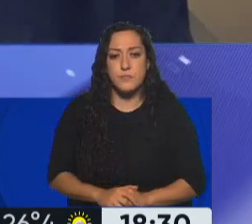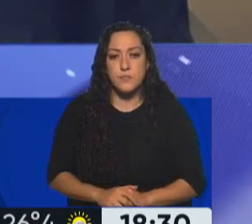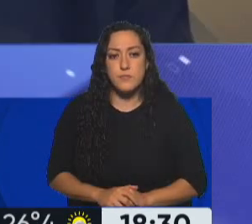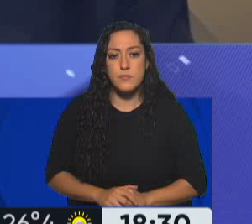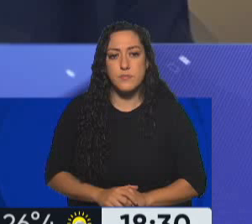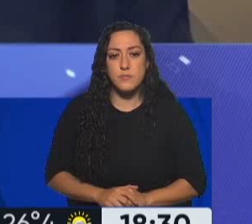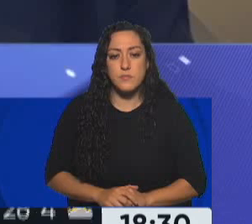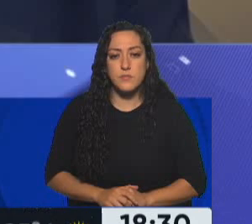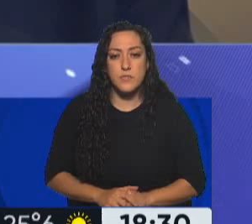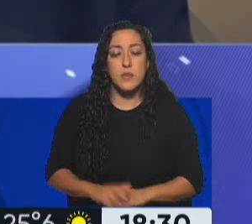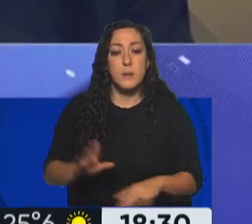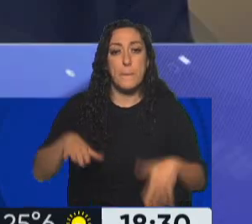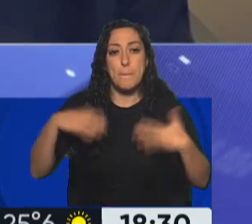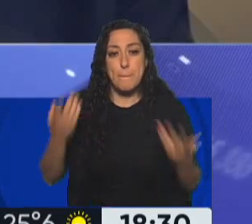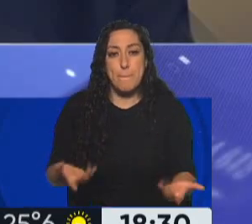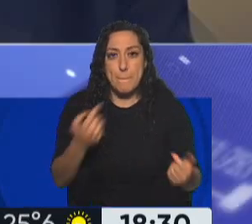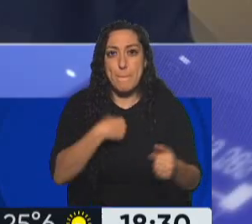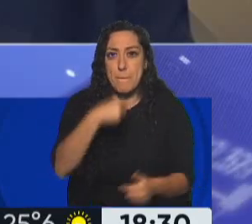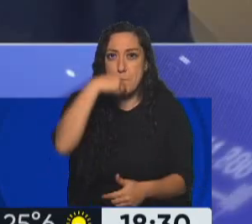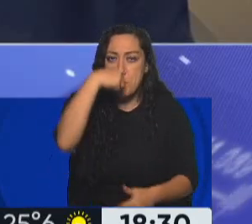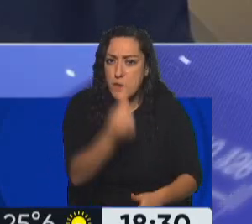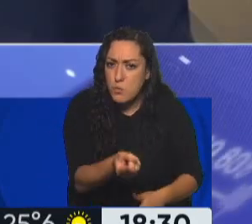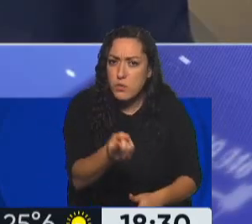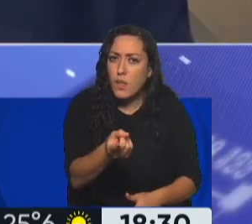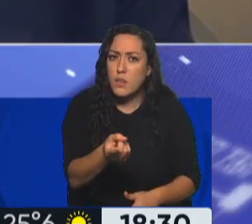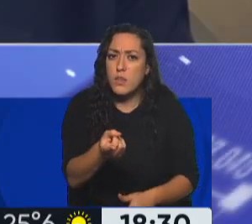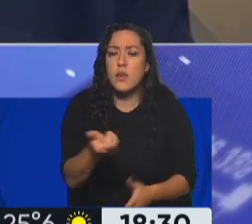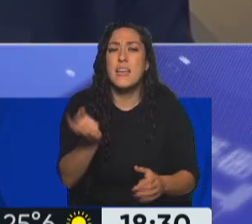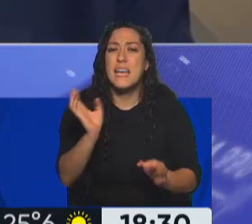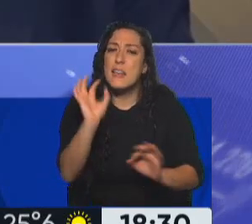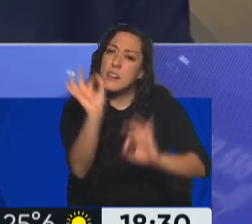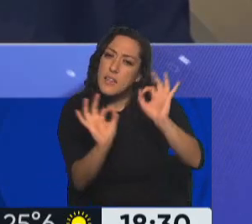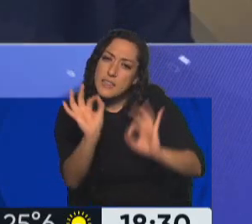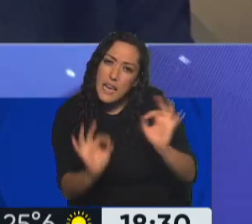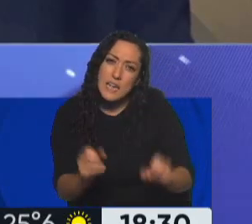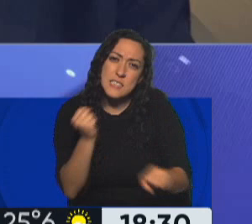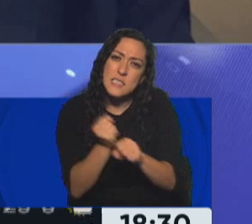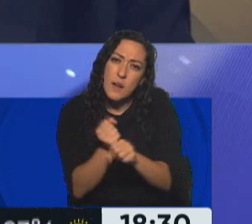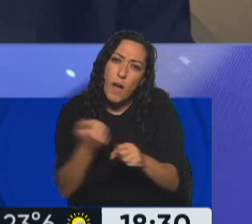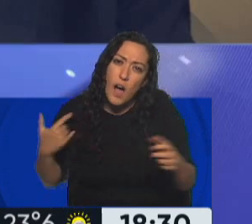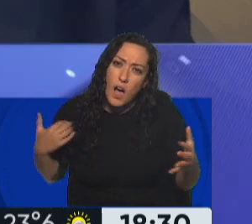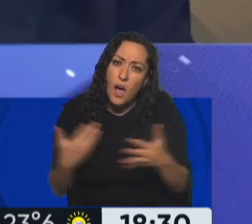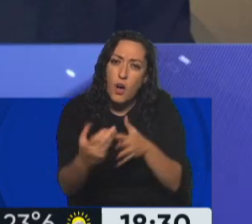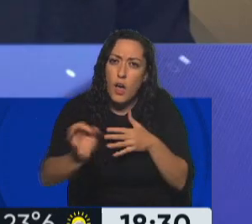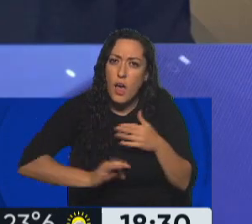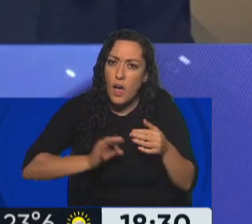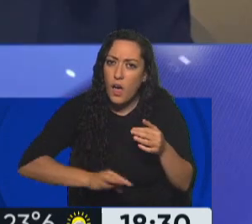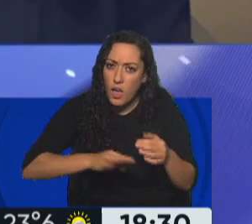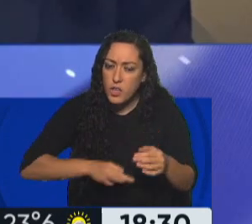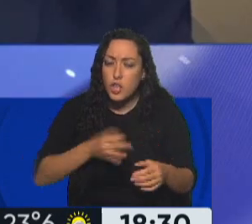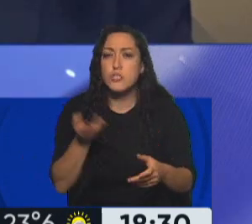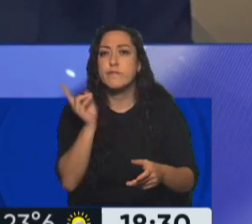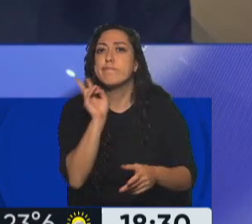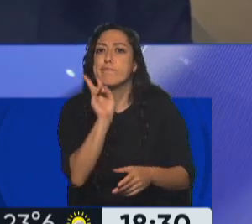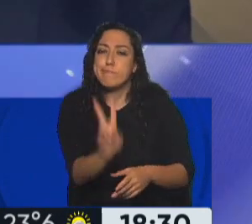Padre, en ese sentido, preguntarle un poco, claro, ahora se empieza a ver más en detalle todo lo que hizo durante estos años el Papa Francisco.